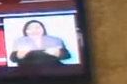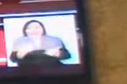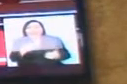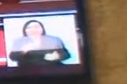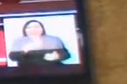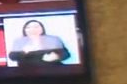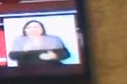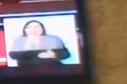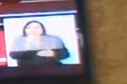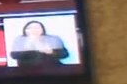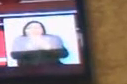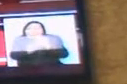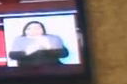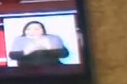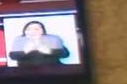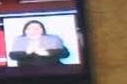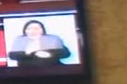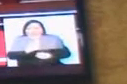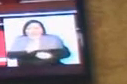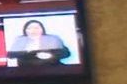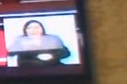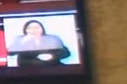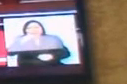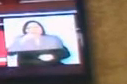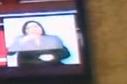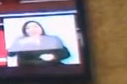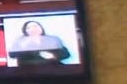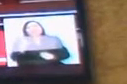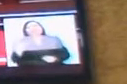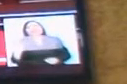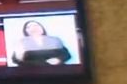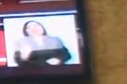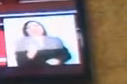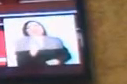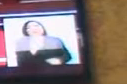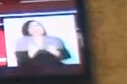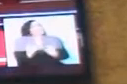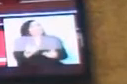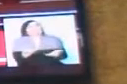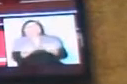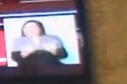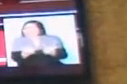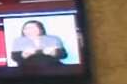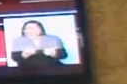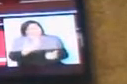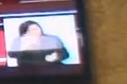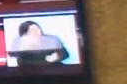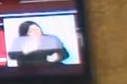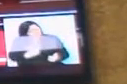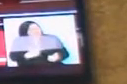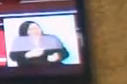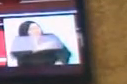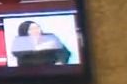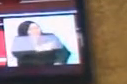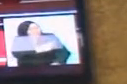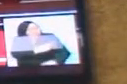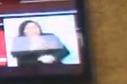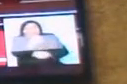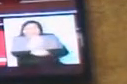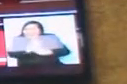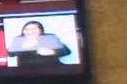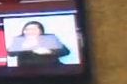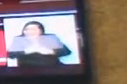espíritu de humildad y entrega que el país requiere de nosotros. Personas de bien, con fuerza y